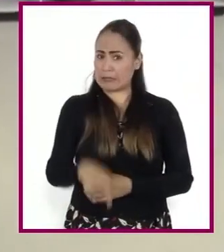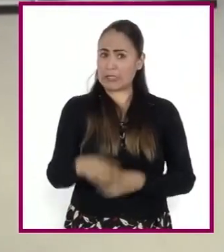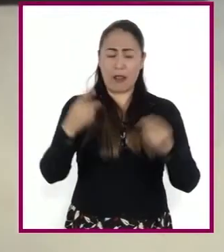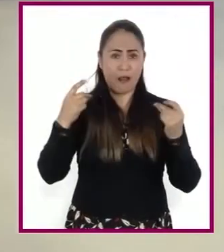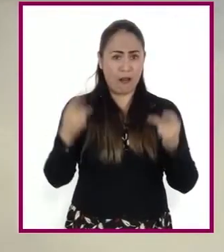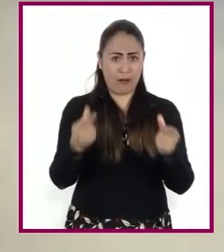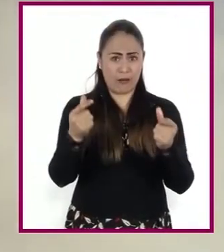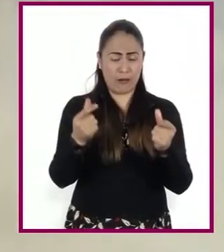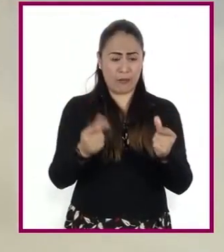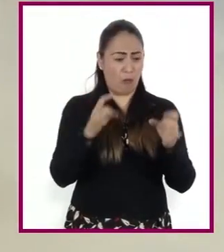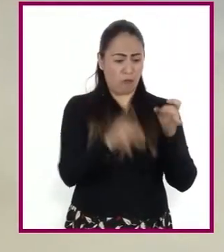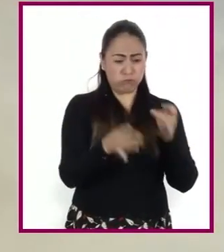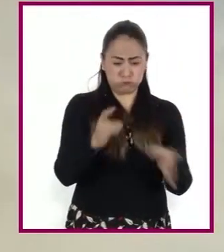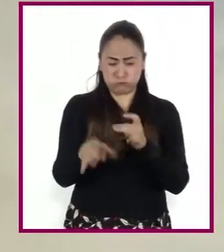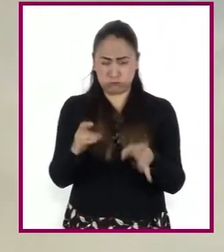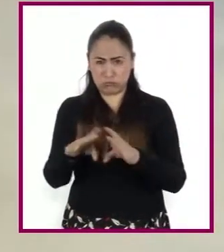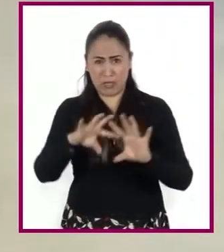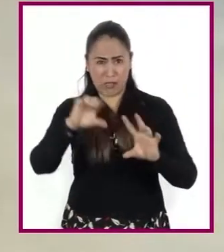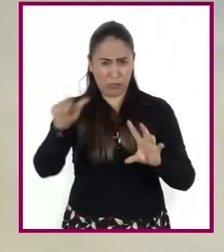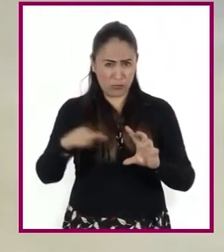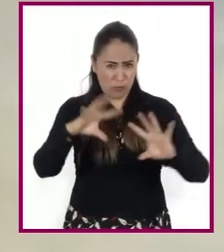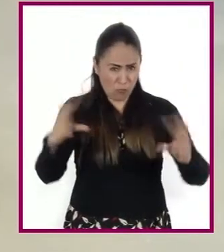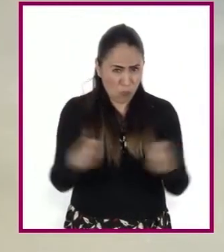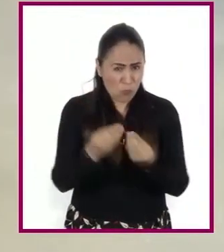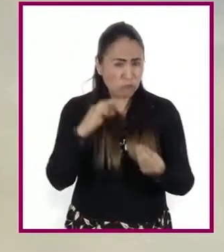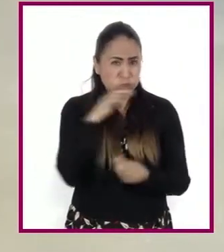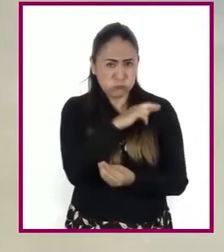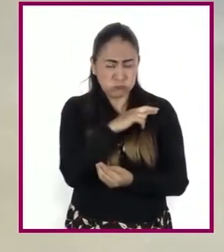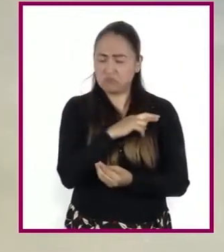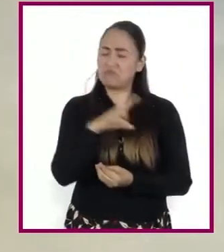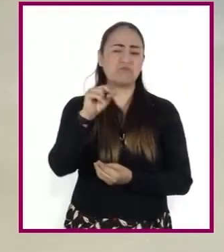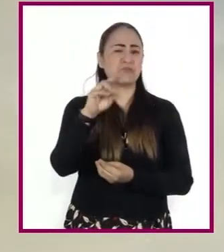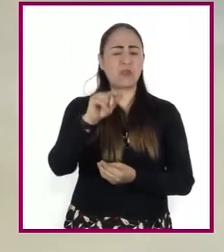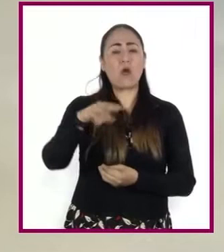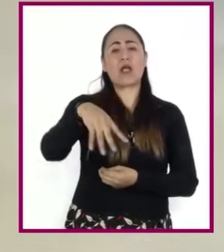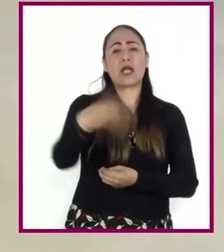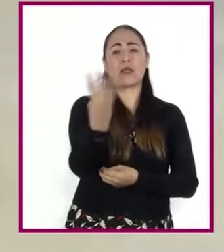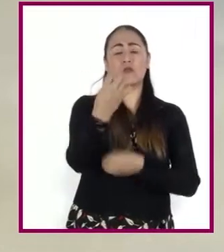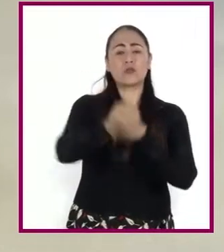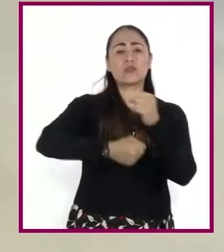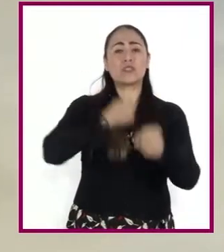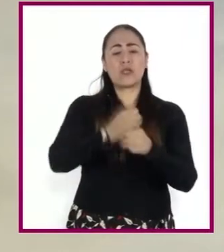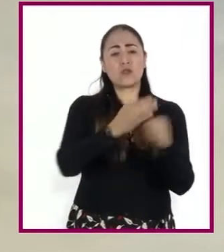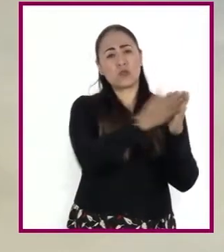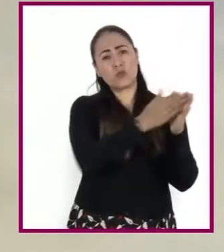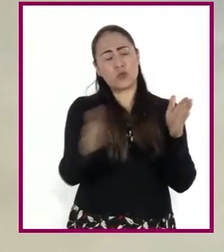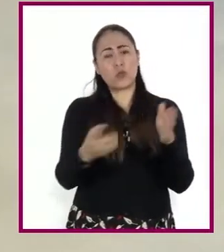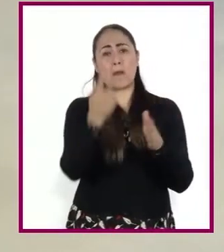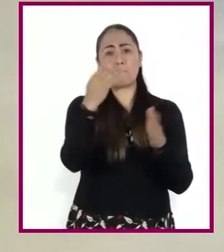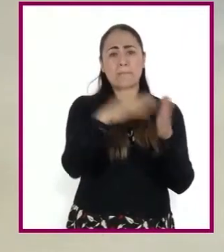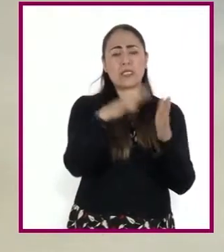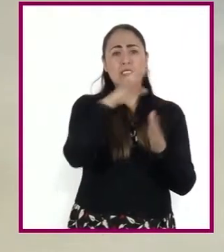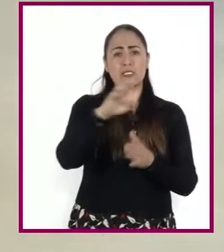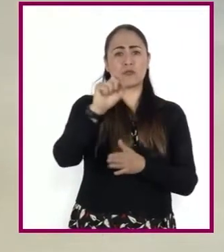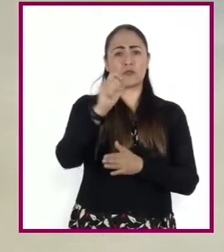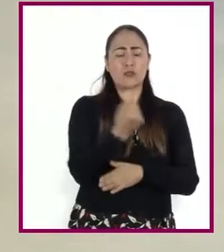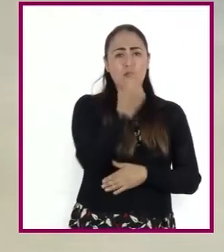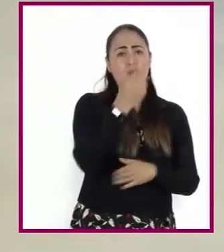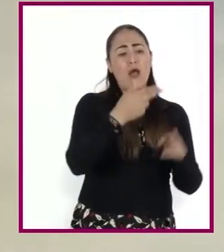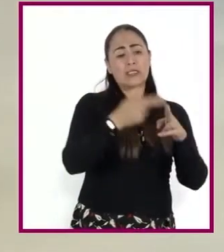las decisiones administrativas más importantes y ejercía justicia en segunda instancia.